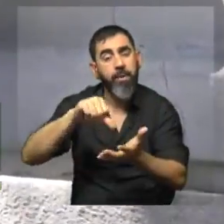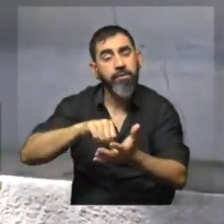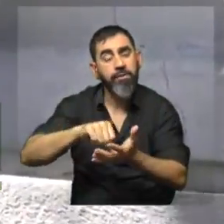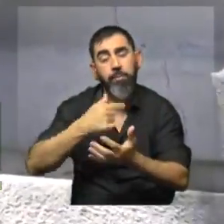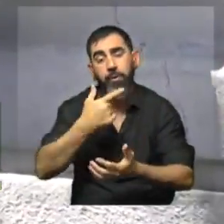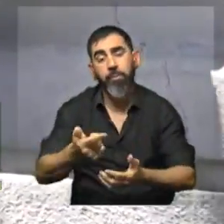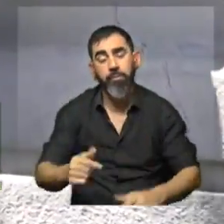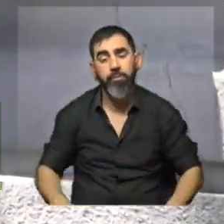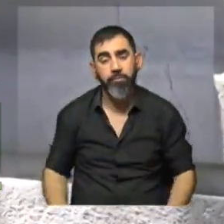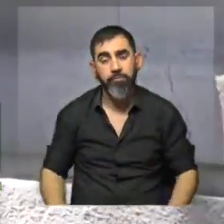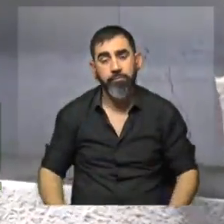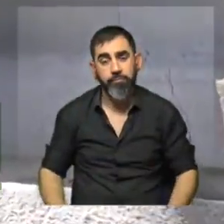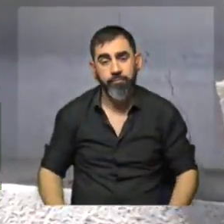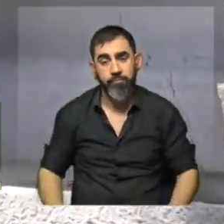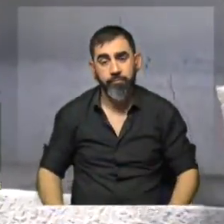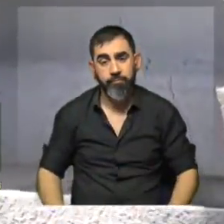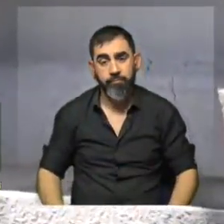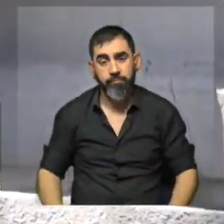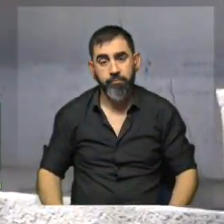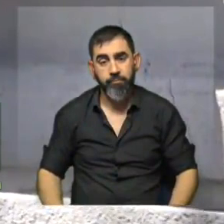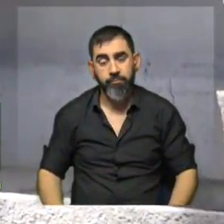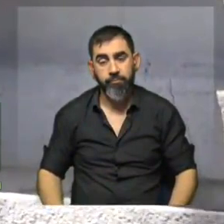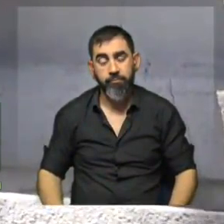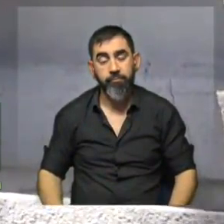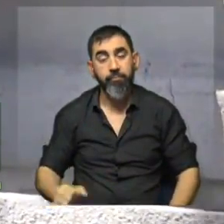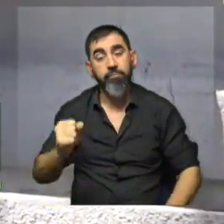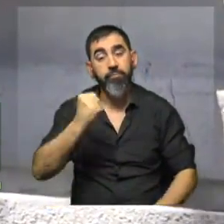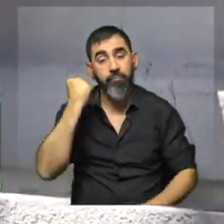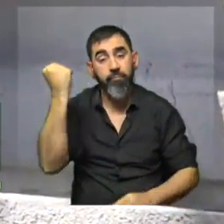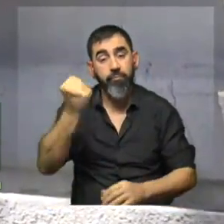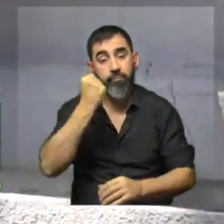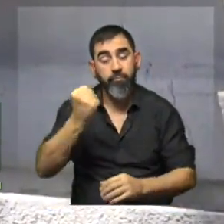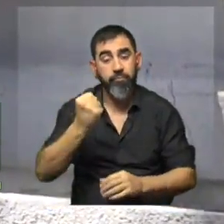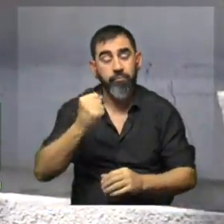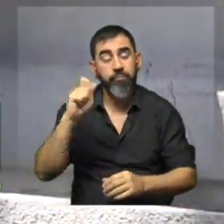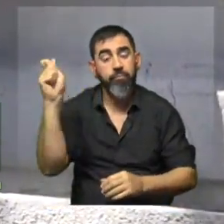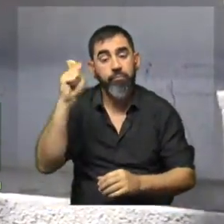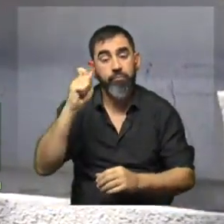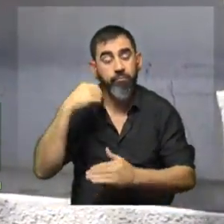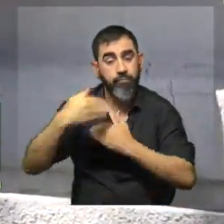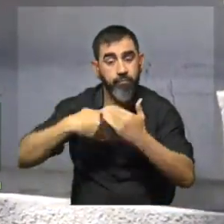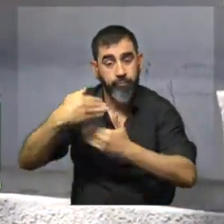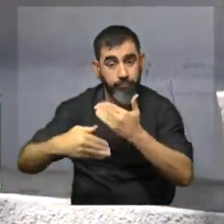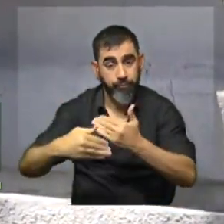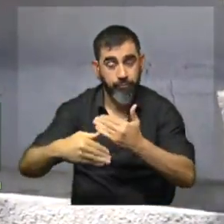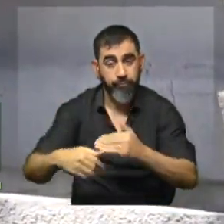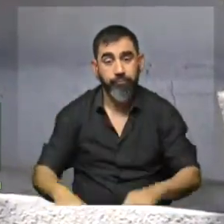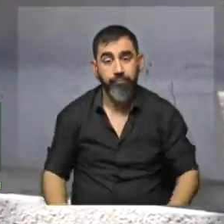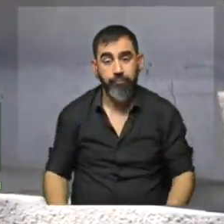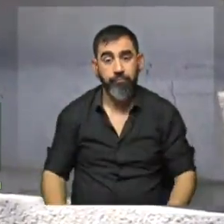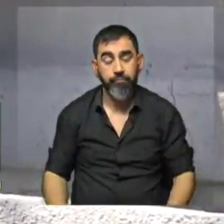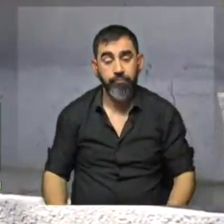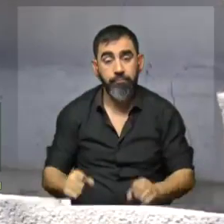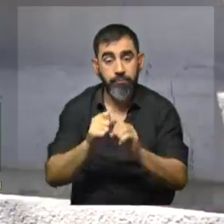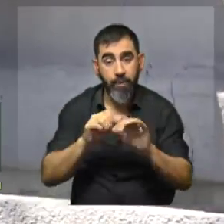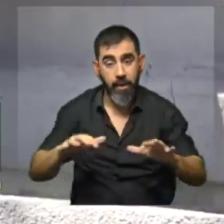que puedan atender esta situación. Yo creo que por eso es importante trabajar de manera urgente. Con la